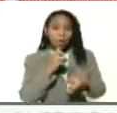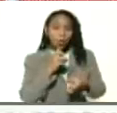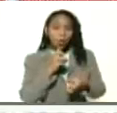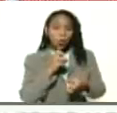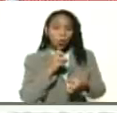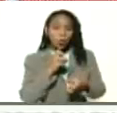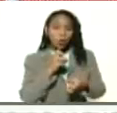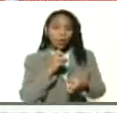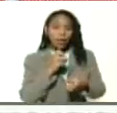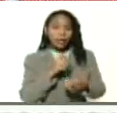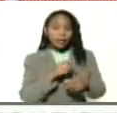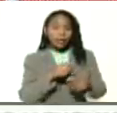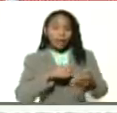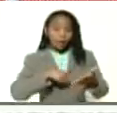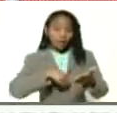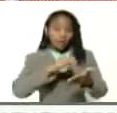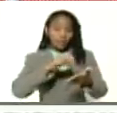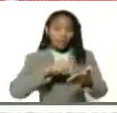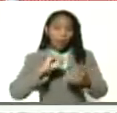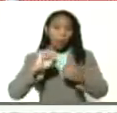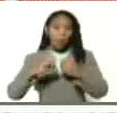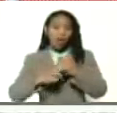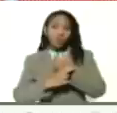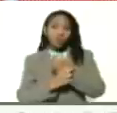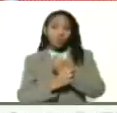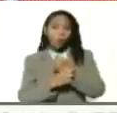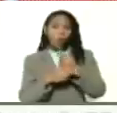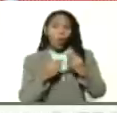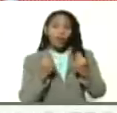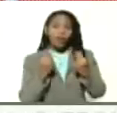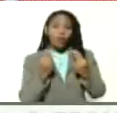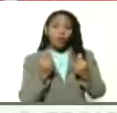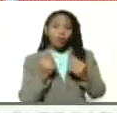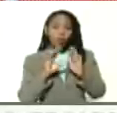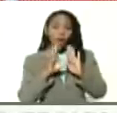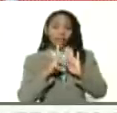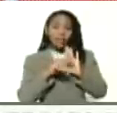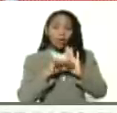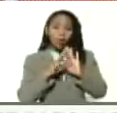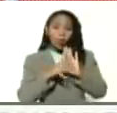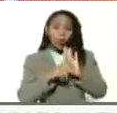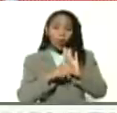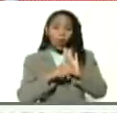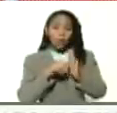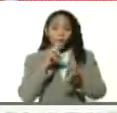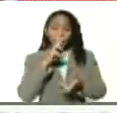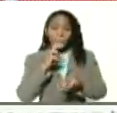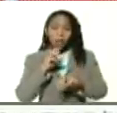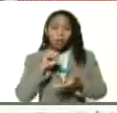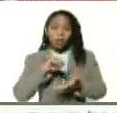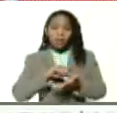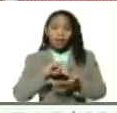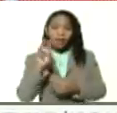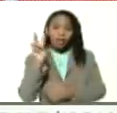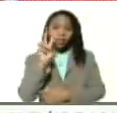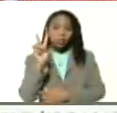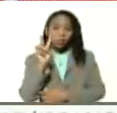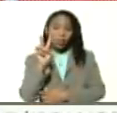que contrató al señor Juan Guaidó con los recursos que se robó del Banco Central de Venezuela en el